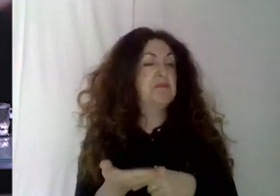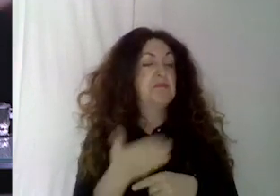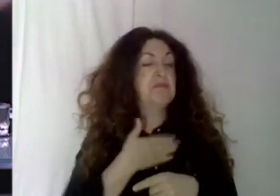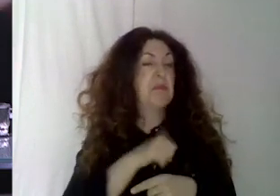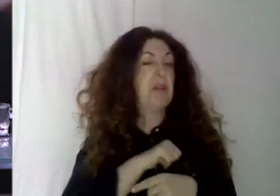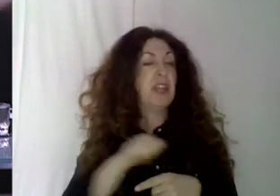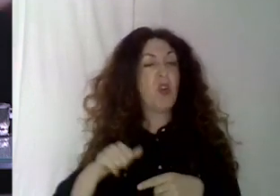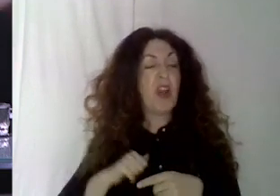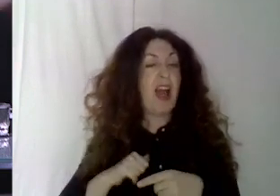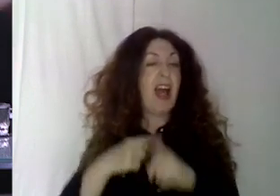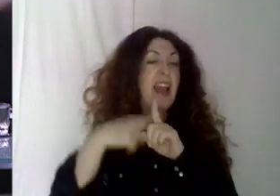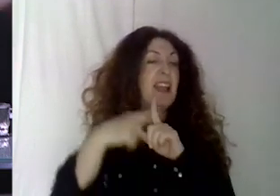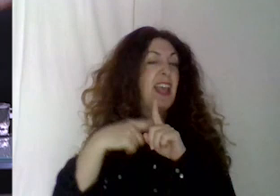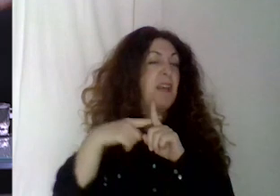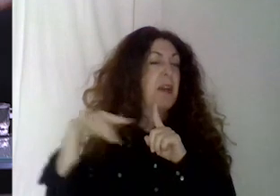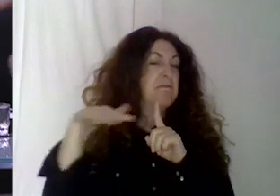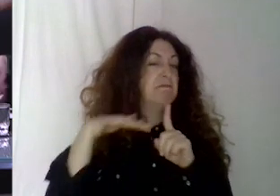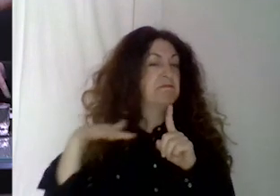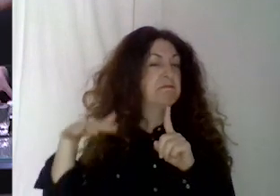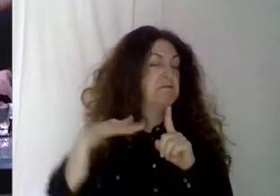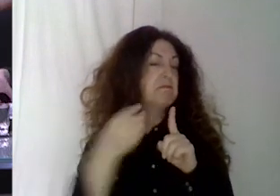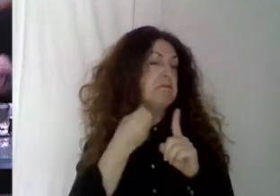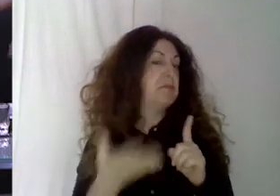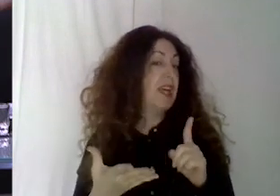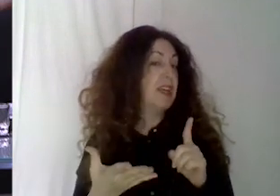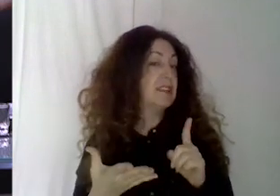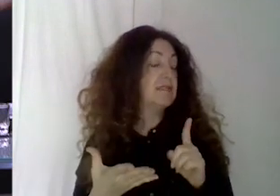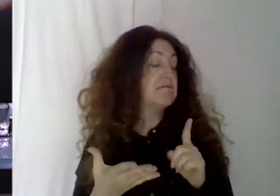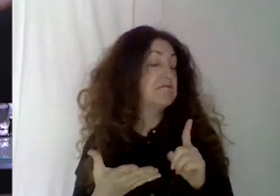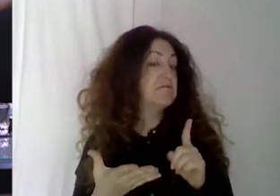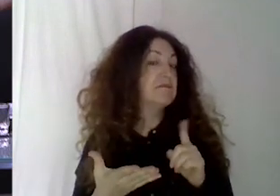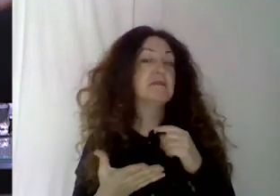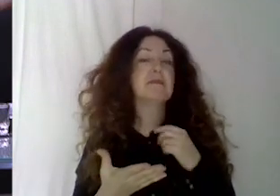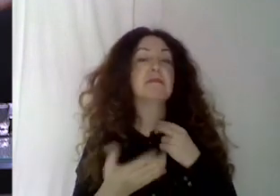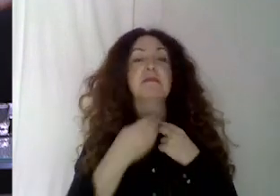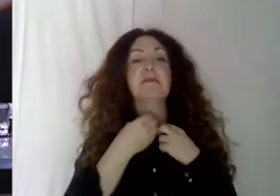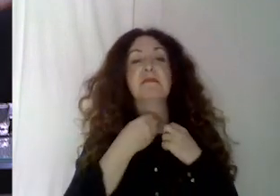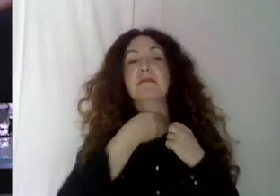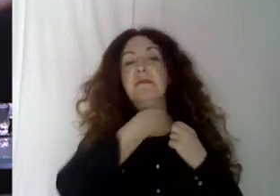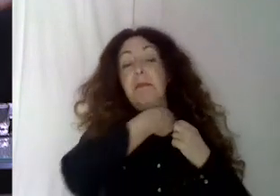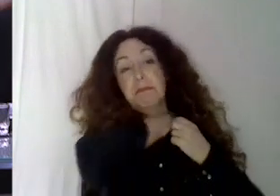Caravaggio. Y yo creo que esa consideración es una consideración muy, muy relevante.